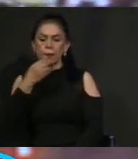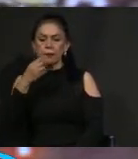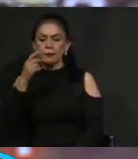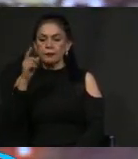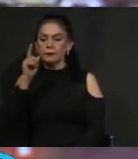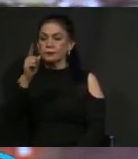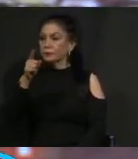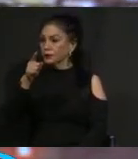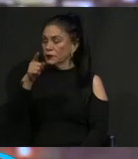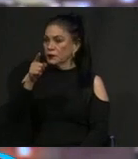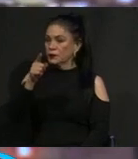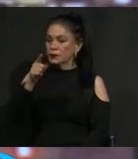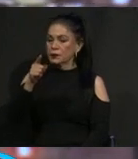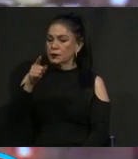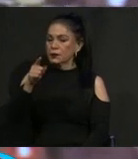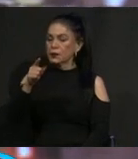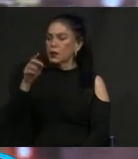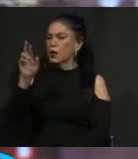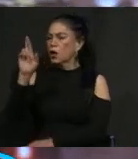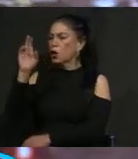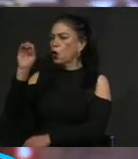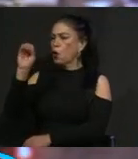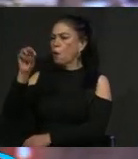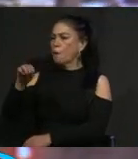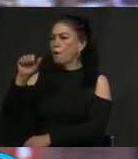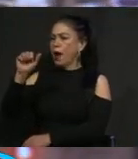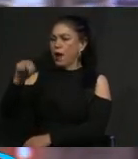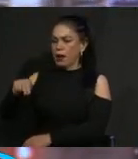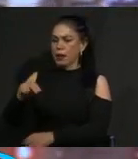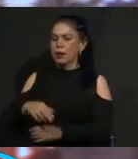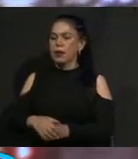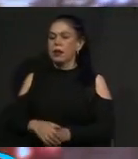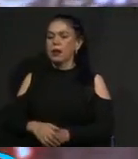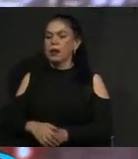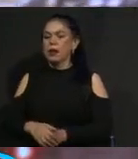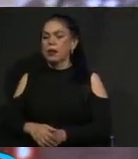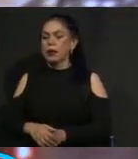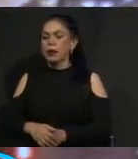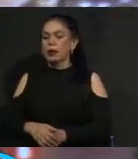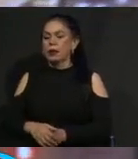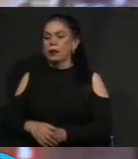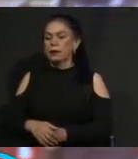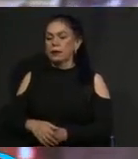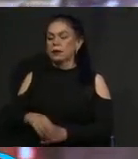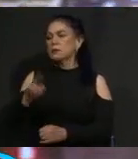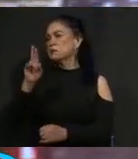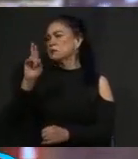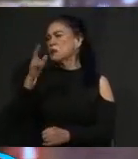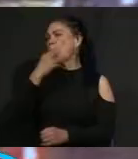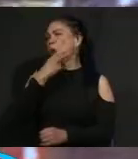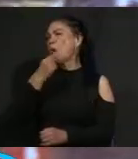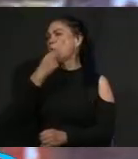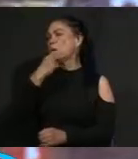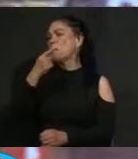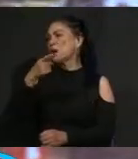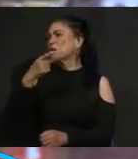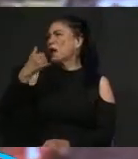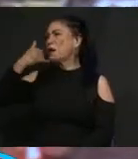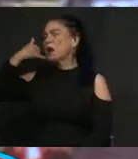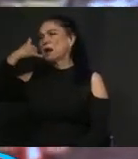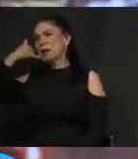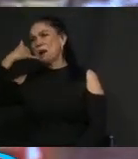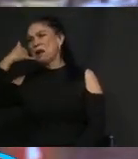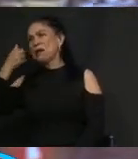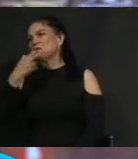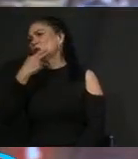Miguel soy Román el de la agencia vas a tu casa pero el ID no lo tenía registrado no era la voz de mi amigo